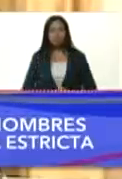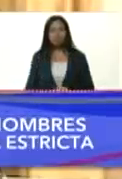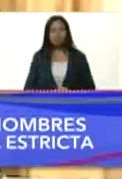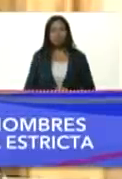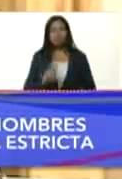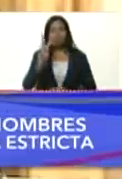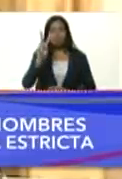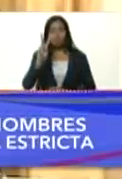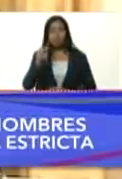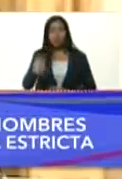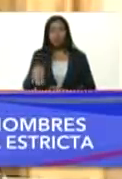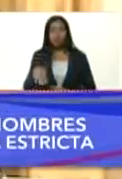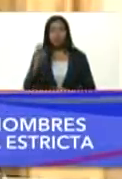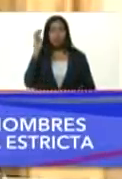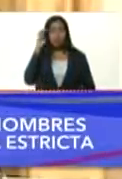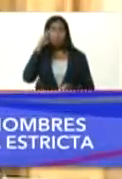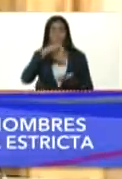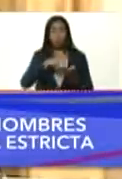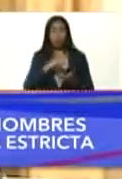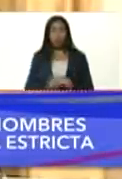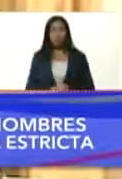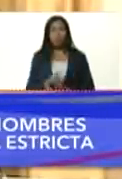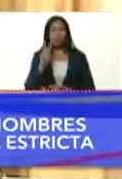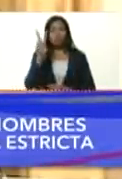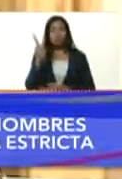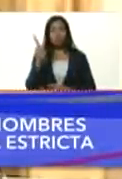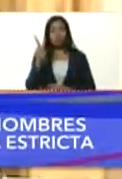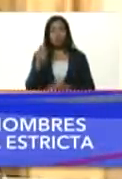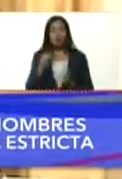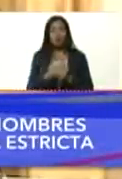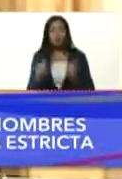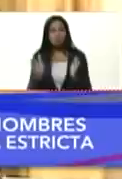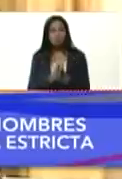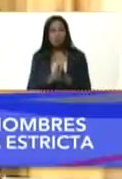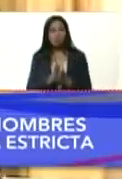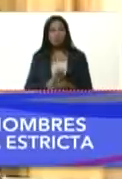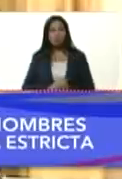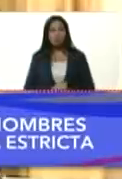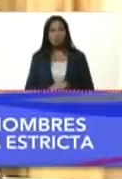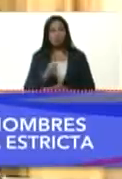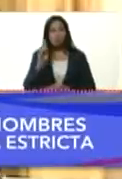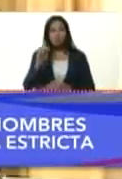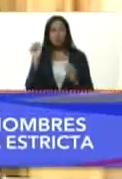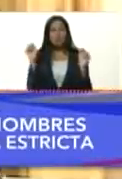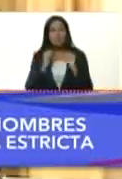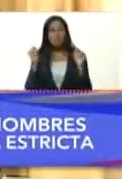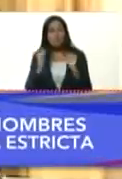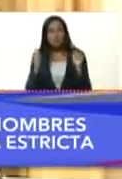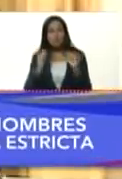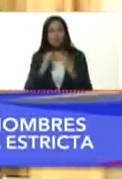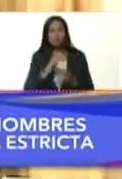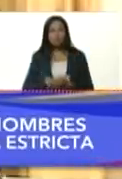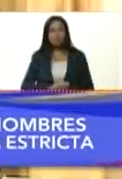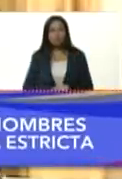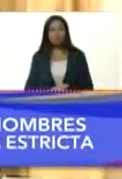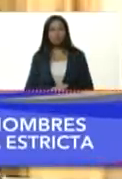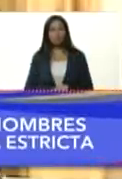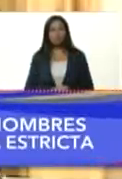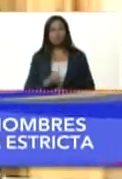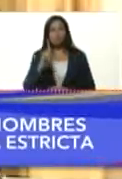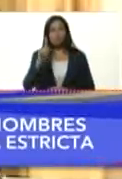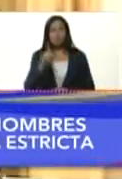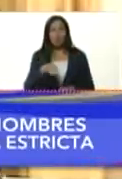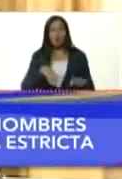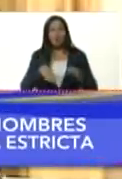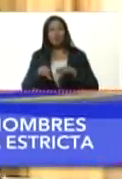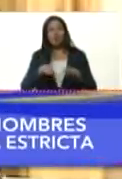2 en el estado Aragua, 2 en el estado Anzoátegui, 1 en Mérida, 1 en